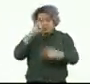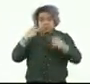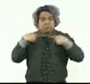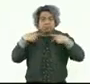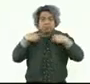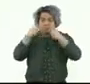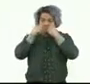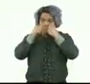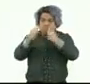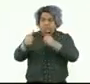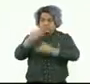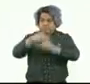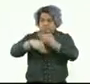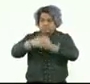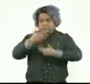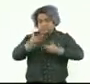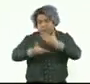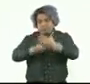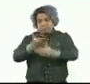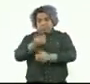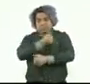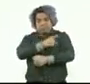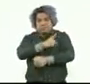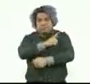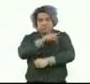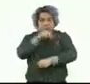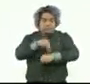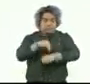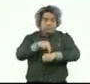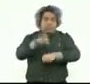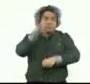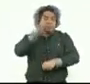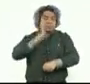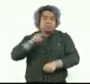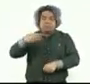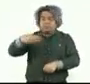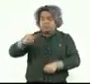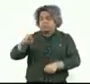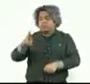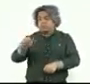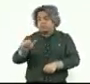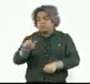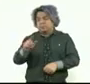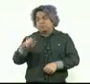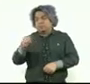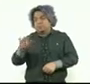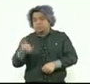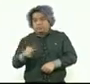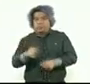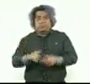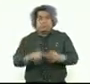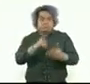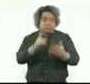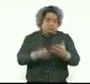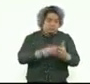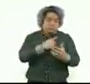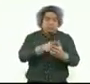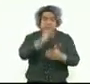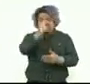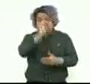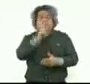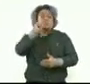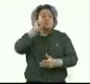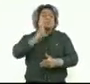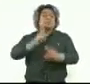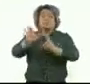de los Servicios de Salud de nuestra ciudad, doctora María Azucena Gómez Mendieta. Y preside este acto la Jefa de Gobierno de la Ciudad